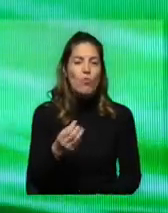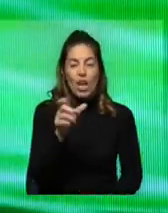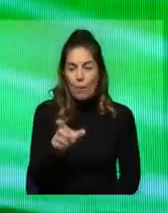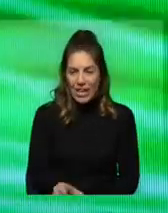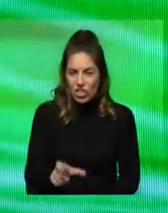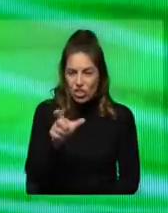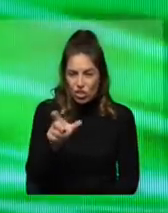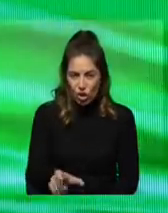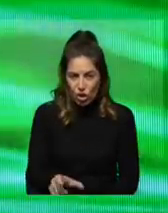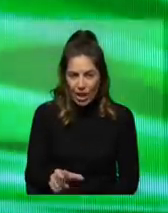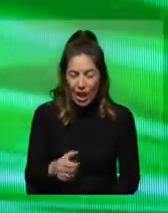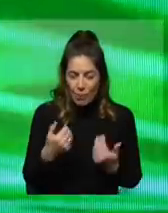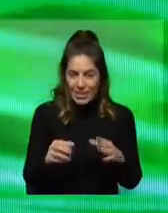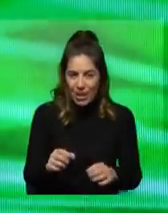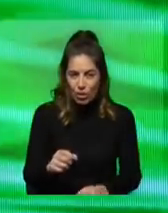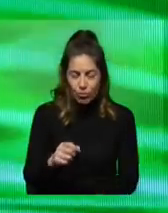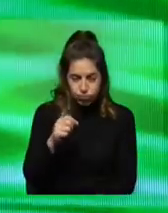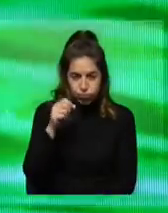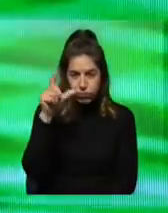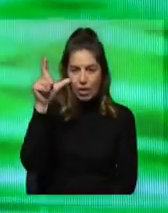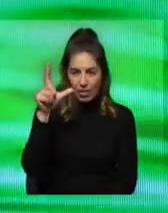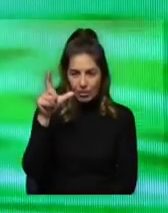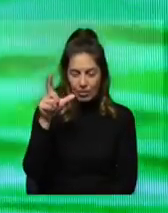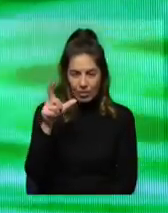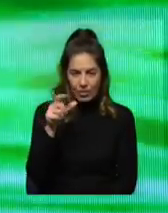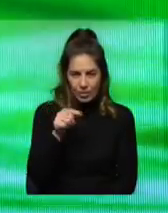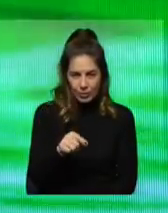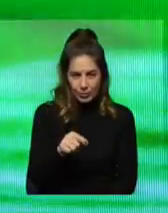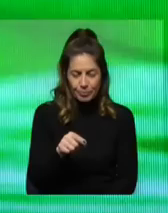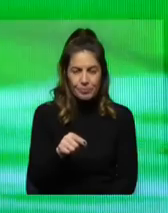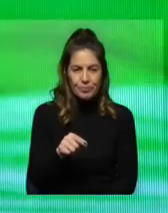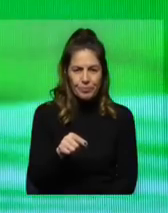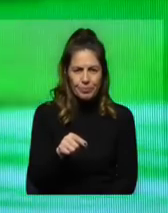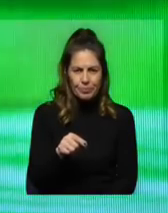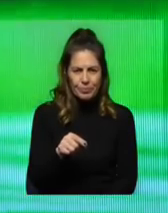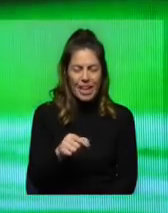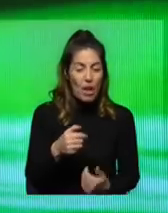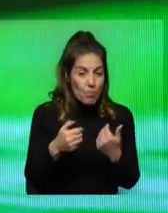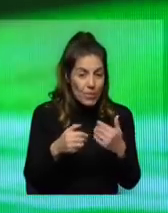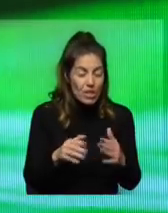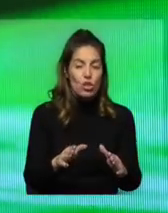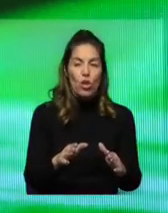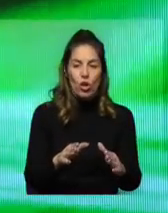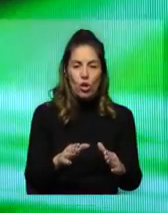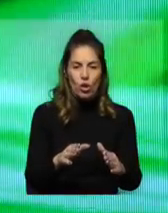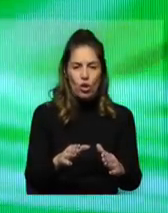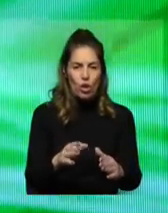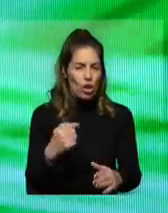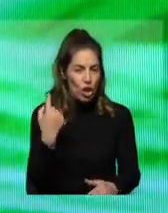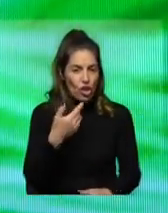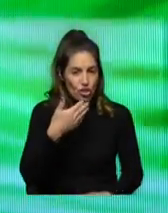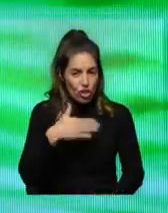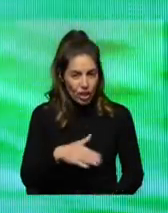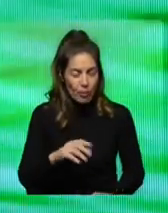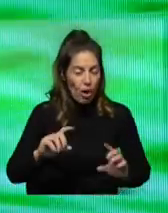empezaron a prestar mejor mejor visibilidad sobre los mismos empezó lo que nosotros entendemos